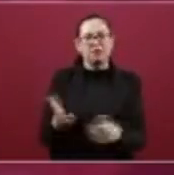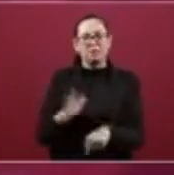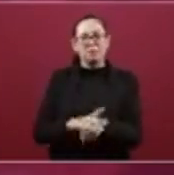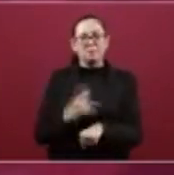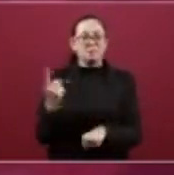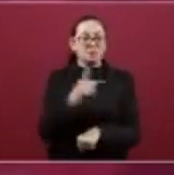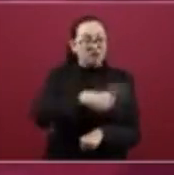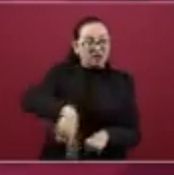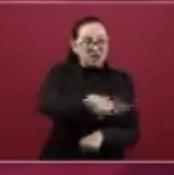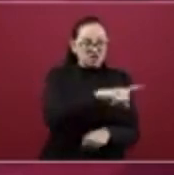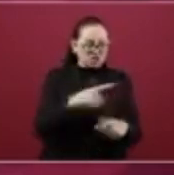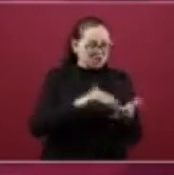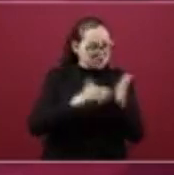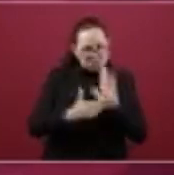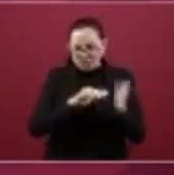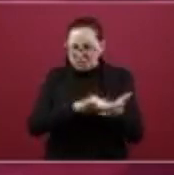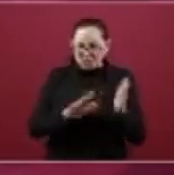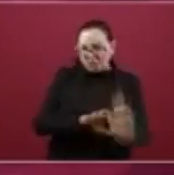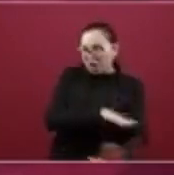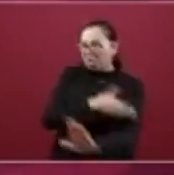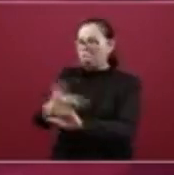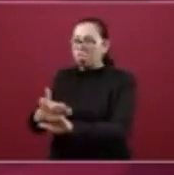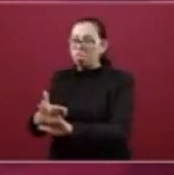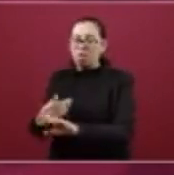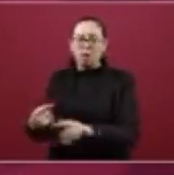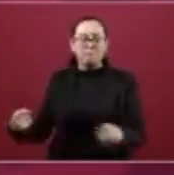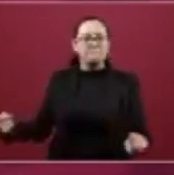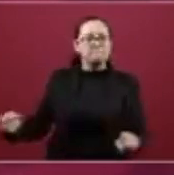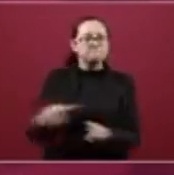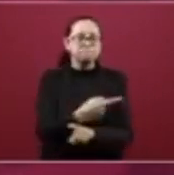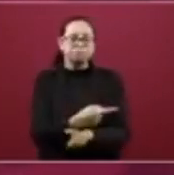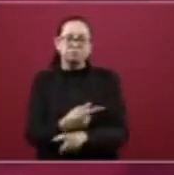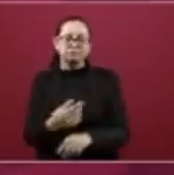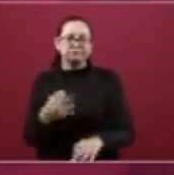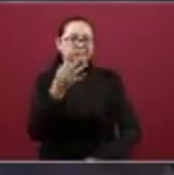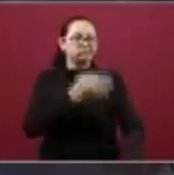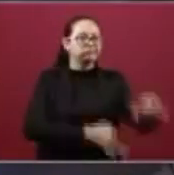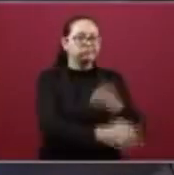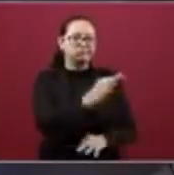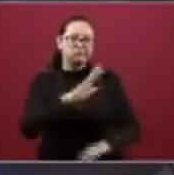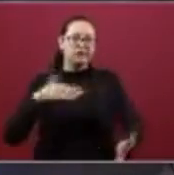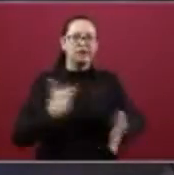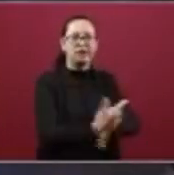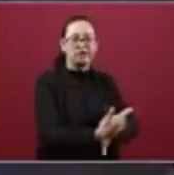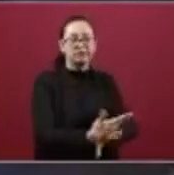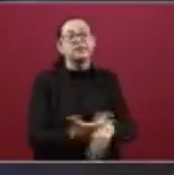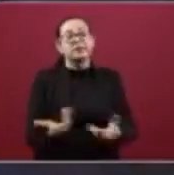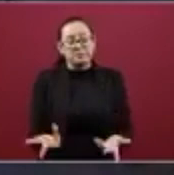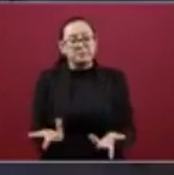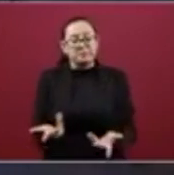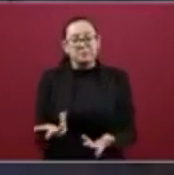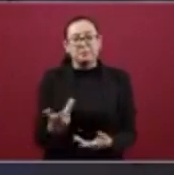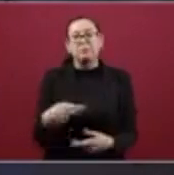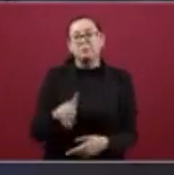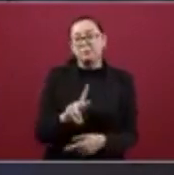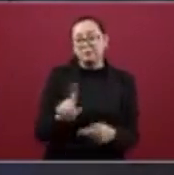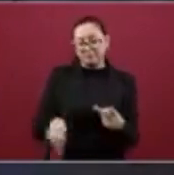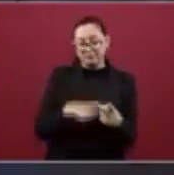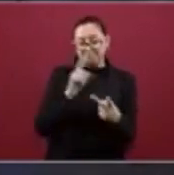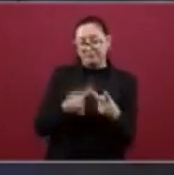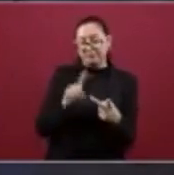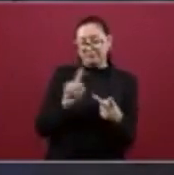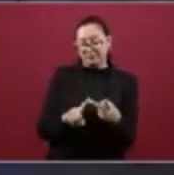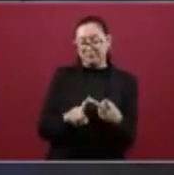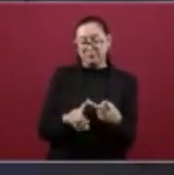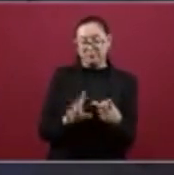les revirtió. Pero lo estamos haciendo hacia adelante para que haya democracia. Ahora, lo segundo es muy importante,